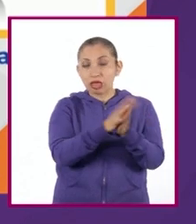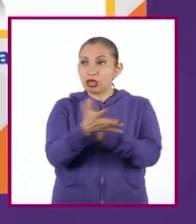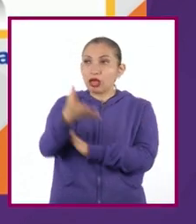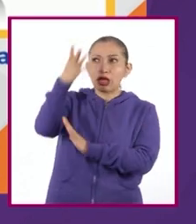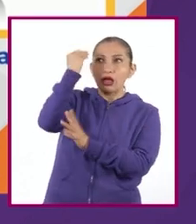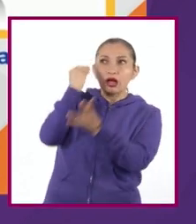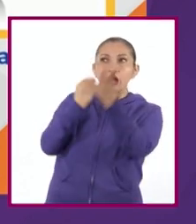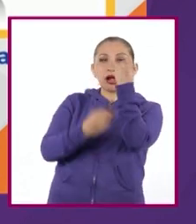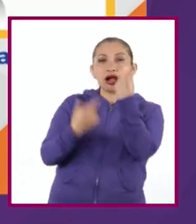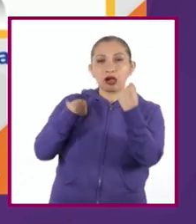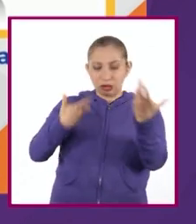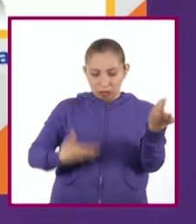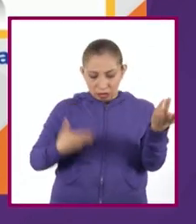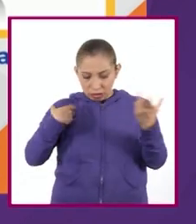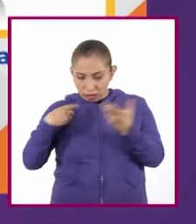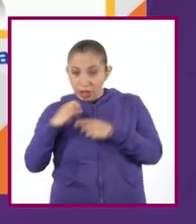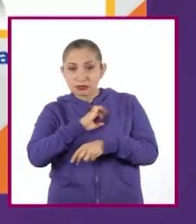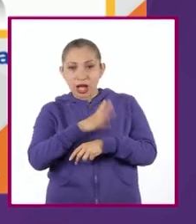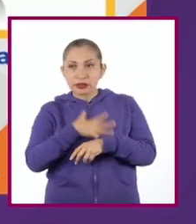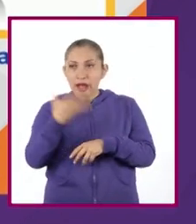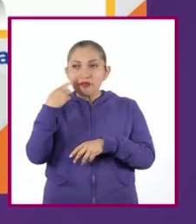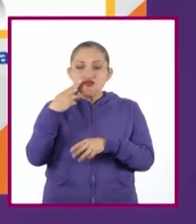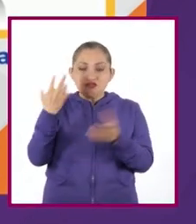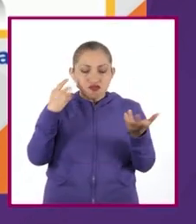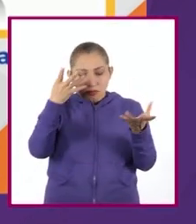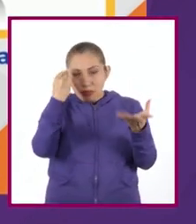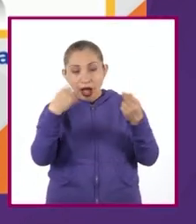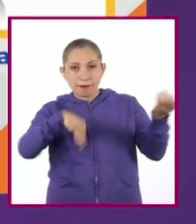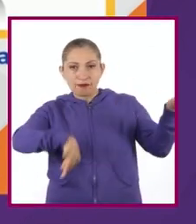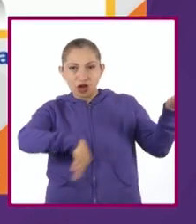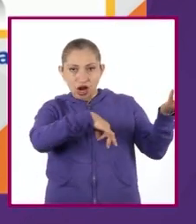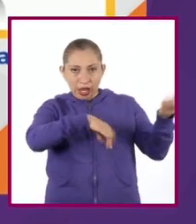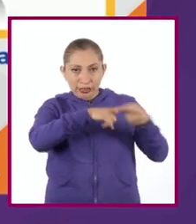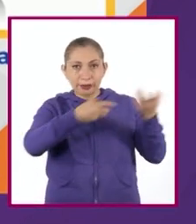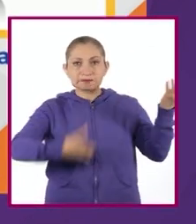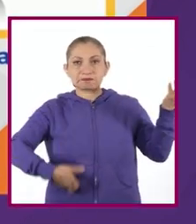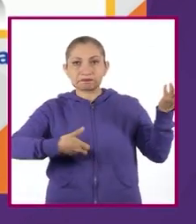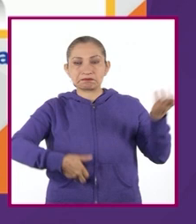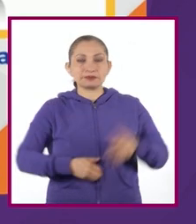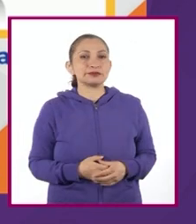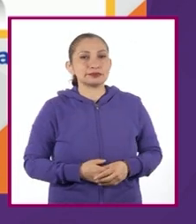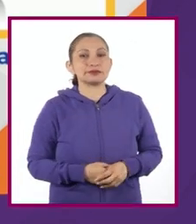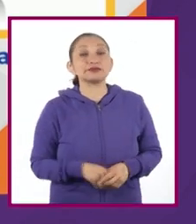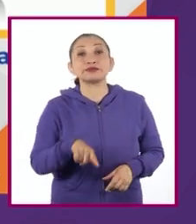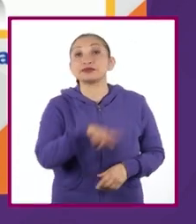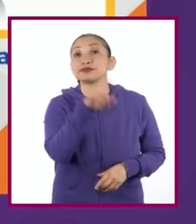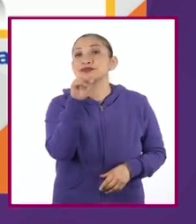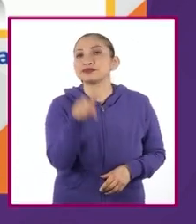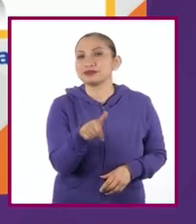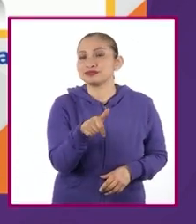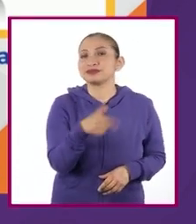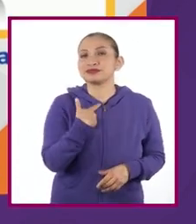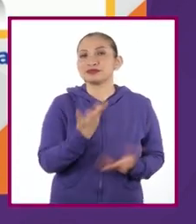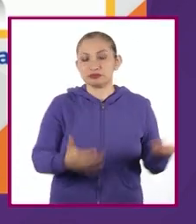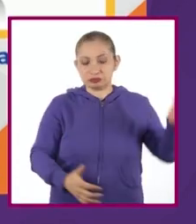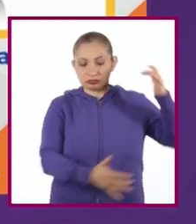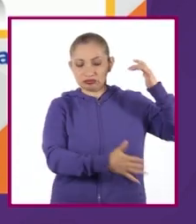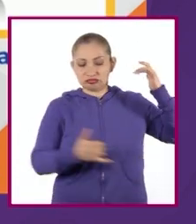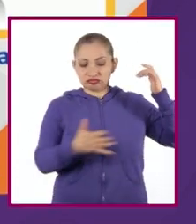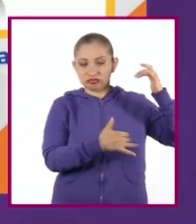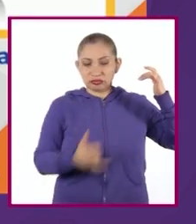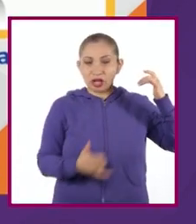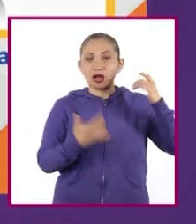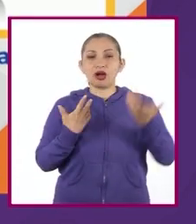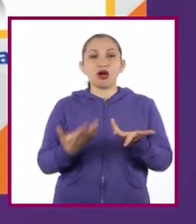adoptaron instrumentos españoles como el violín y la guitarra, y luego el guitarrón y